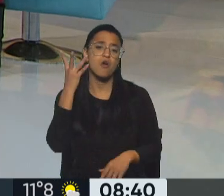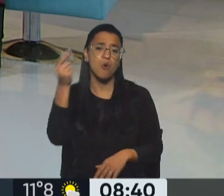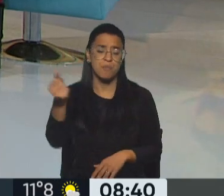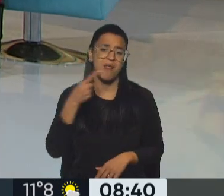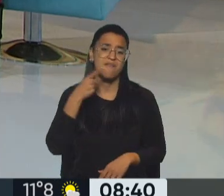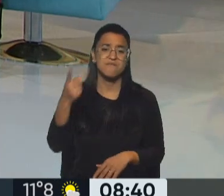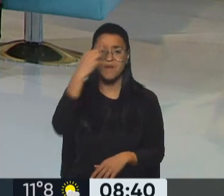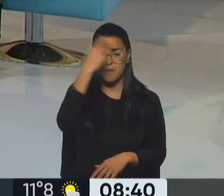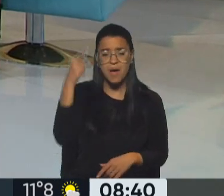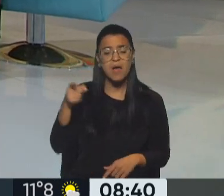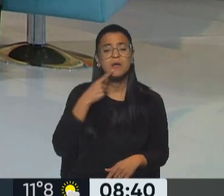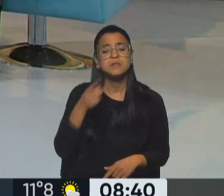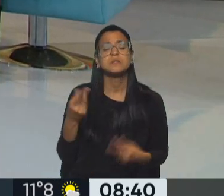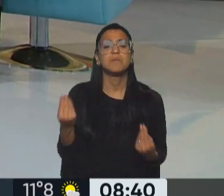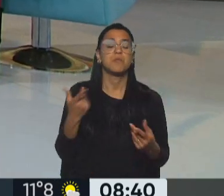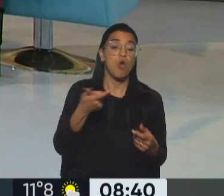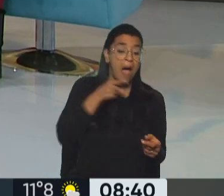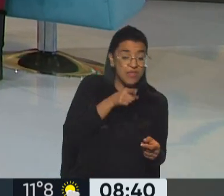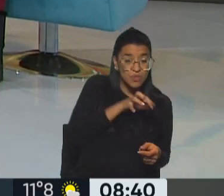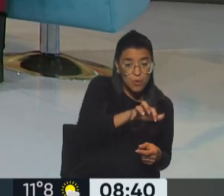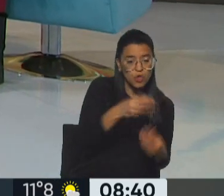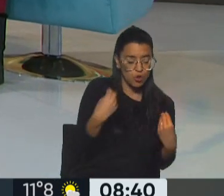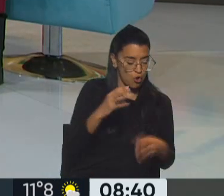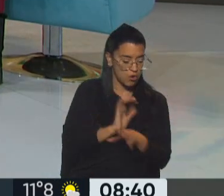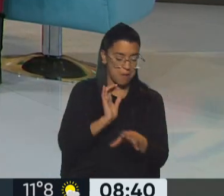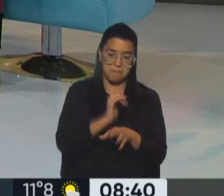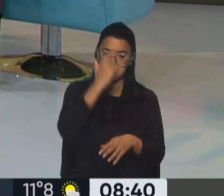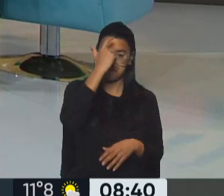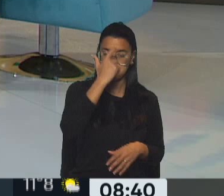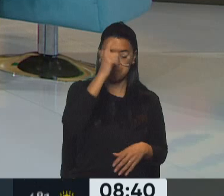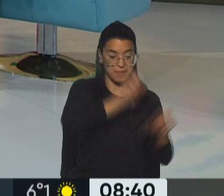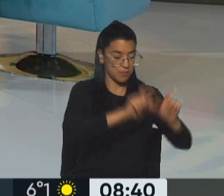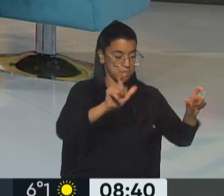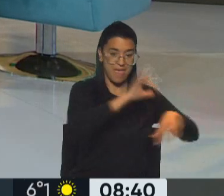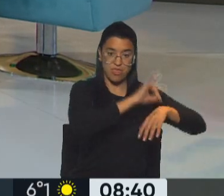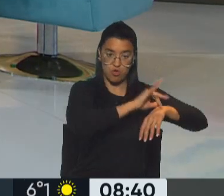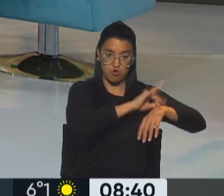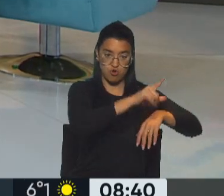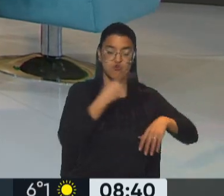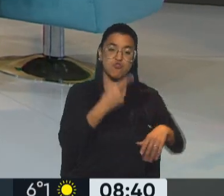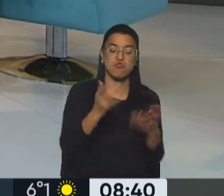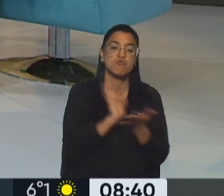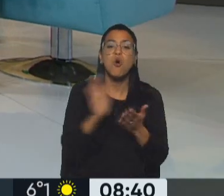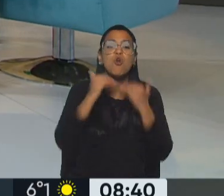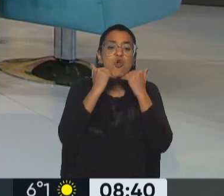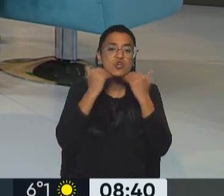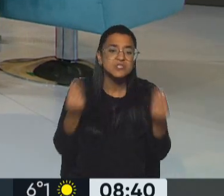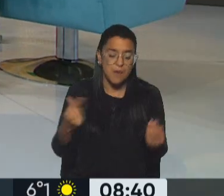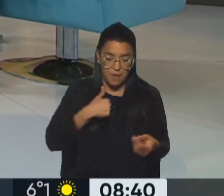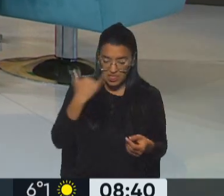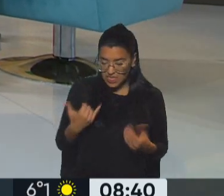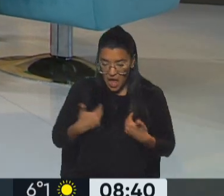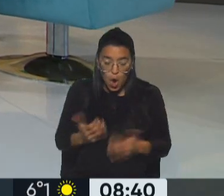que la aplicación de los antibióticos es por parte del personal médico, que en muchísimos casos ni siquiera saben lo que